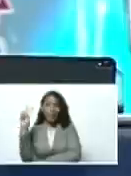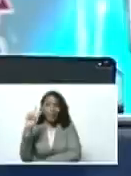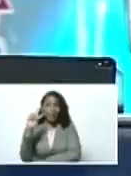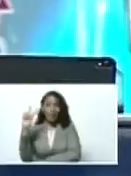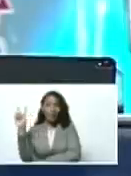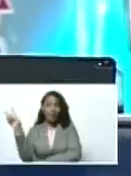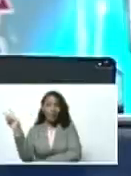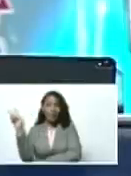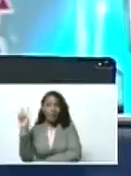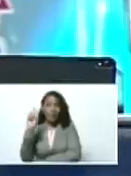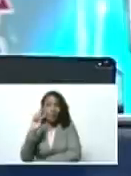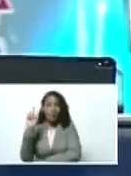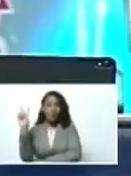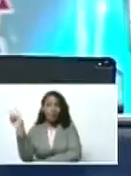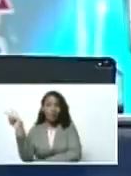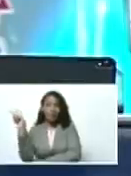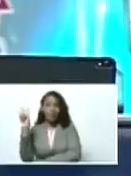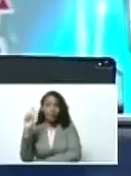Venezuela.